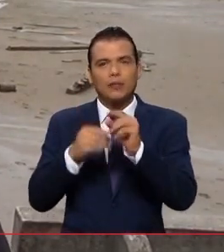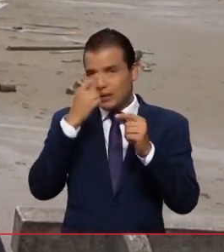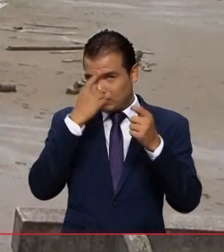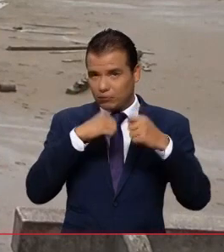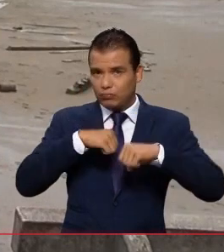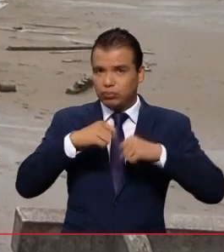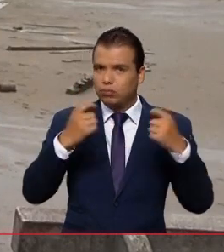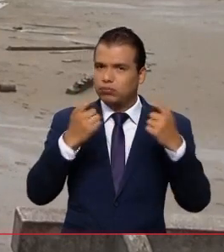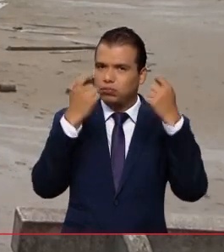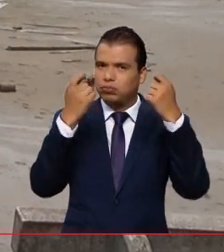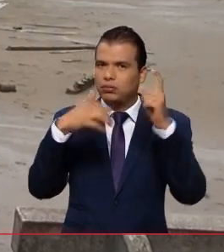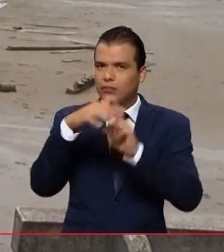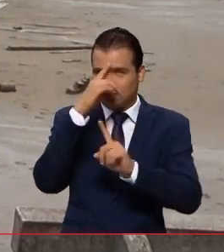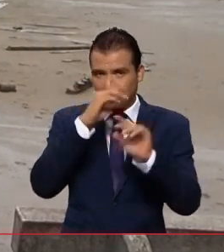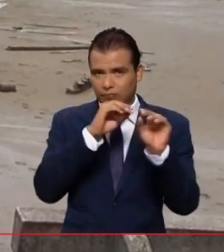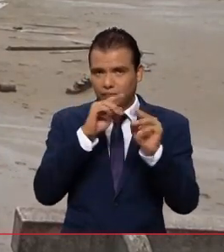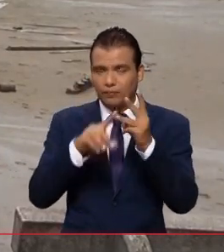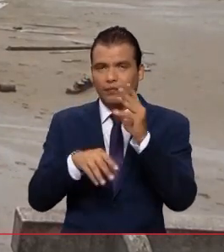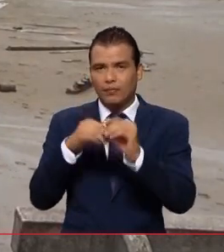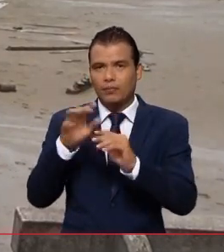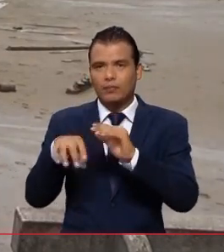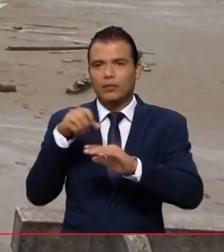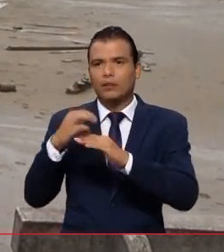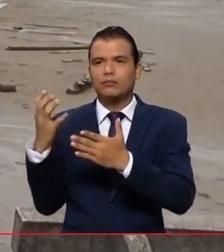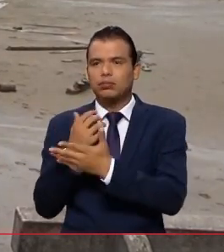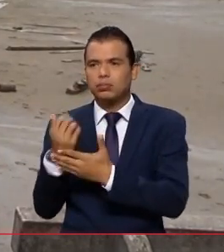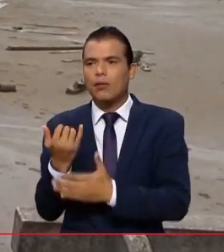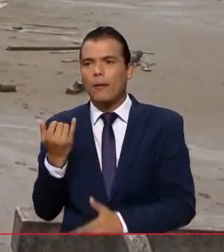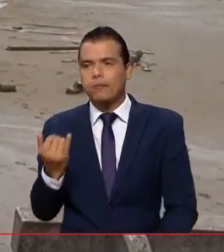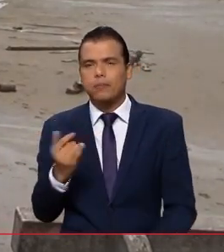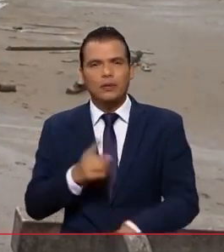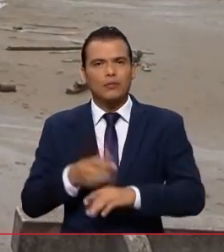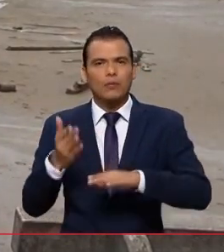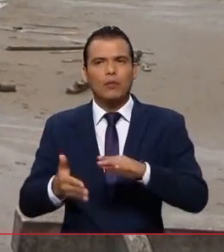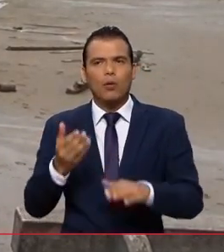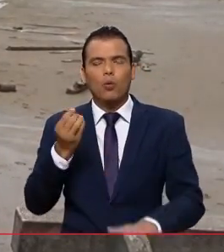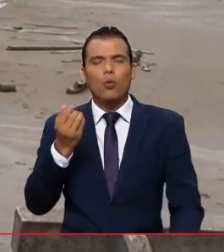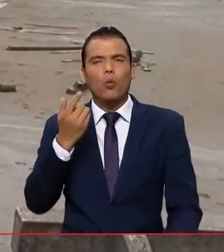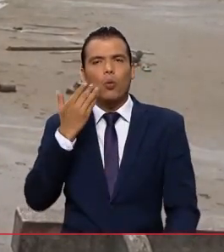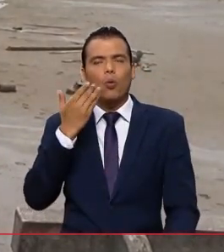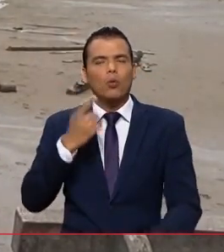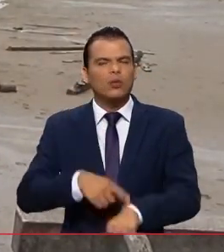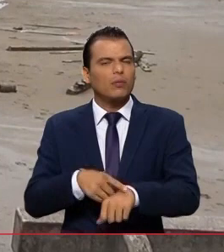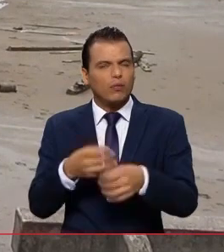educación ambiental y recolección de residuos sólidos en el malecón Bahía de la Cruz.